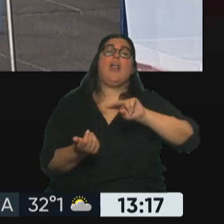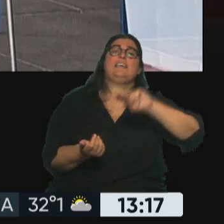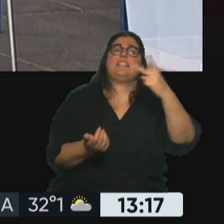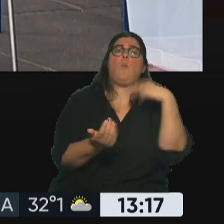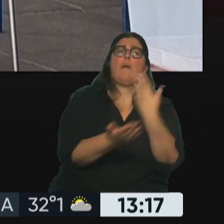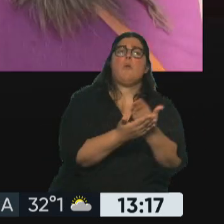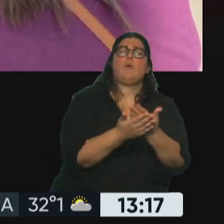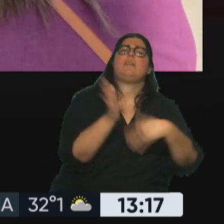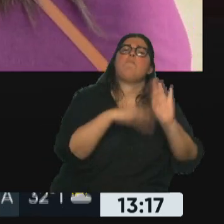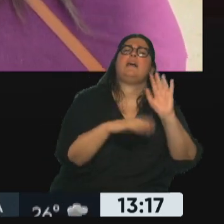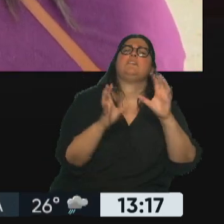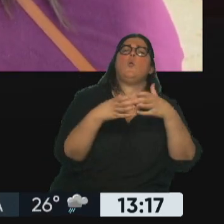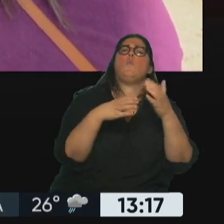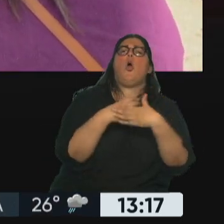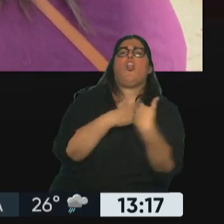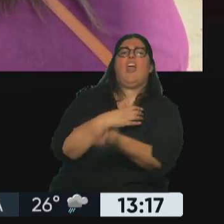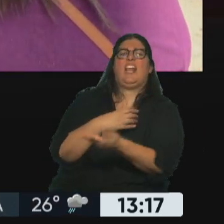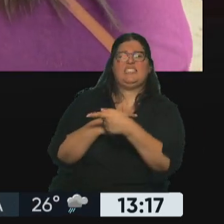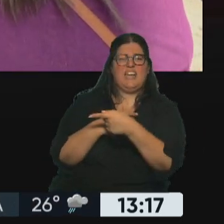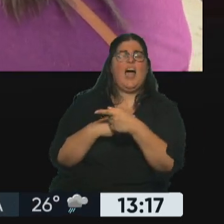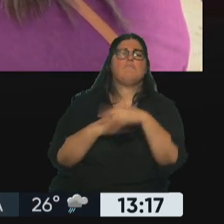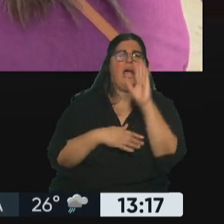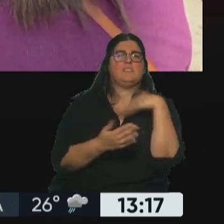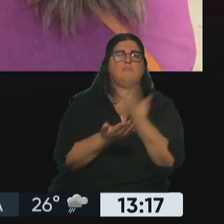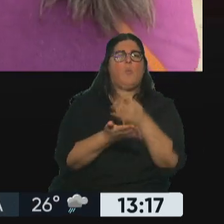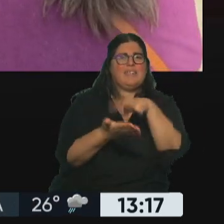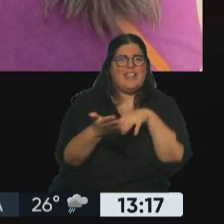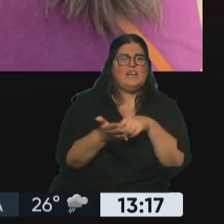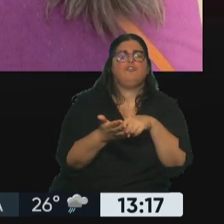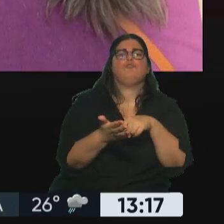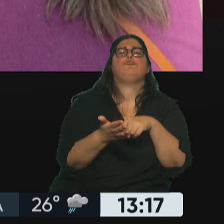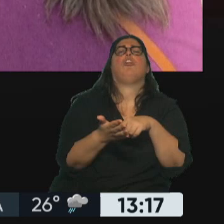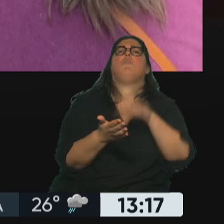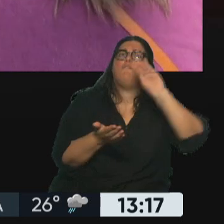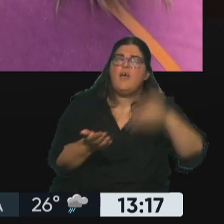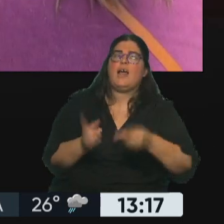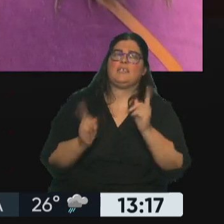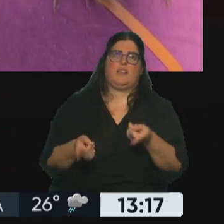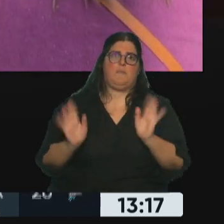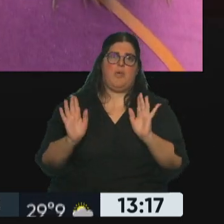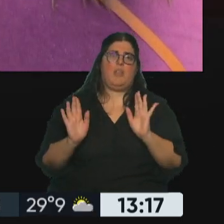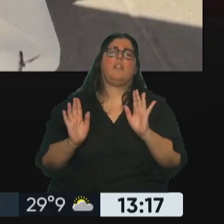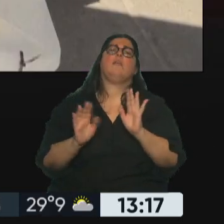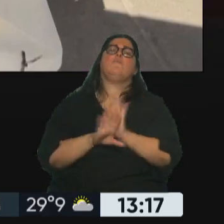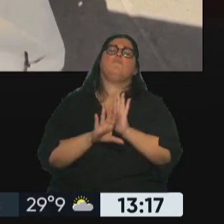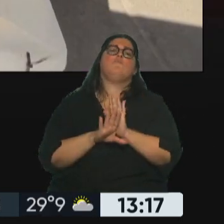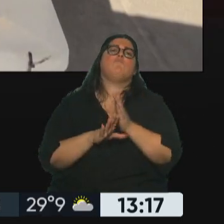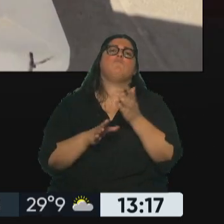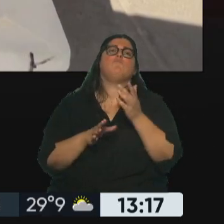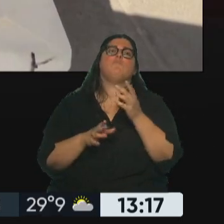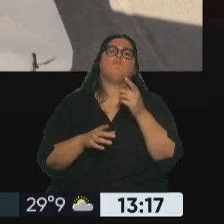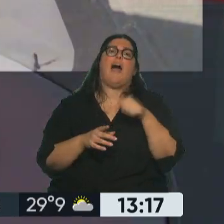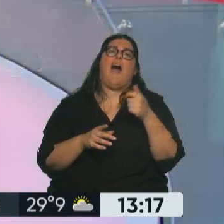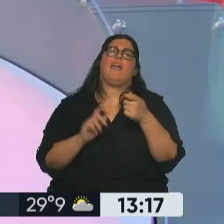Partido Republicano de Kast, fracasa en su intento de ir aún más allá de la Constitución actual, poniendo otra serie